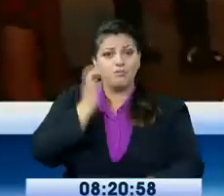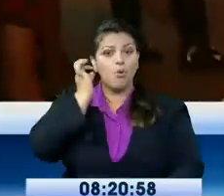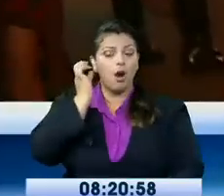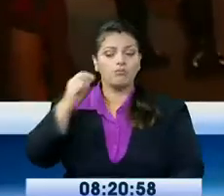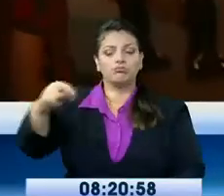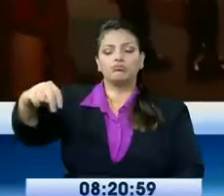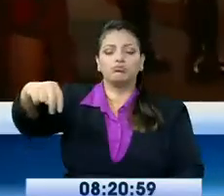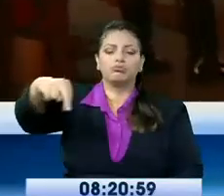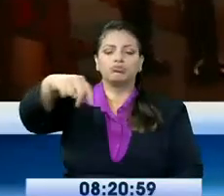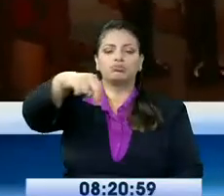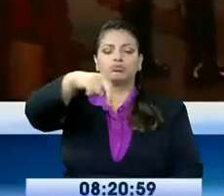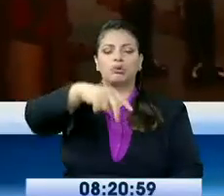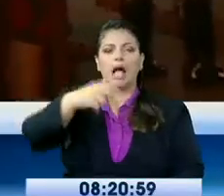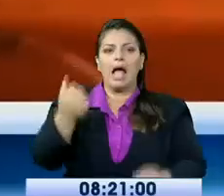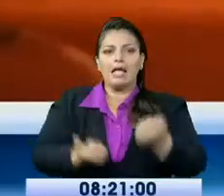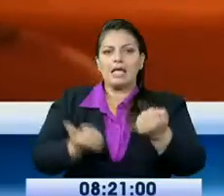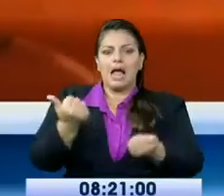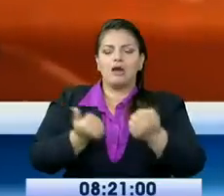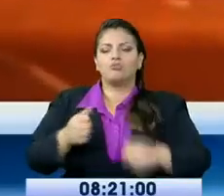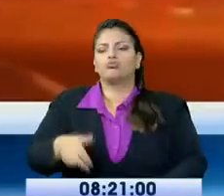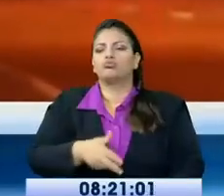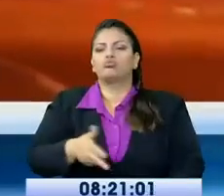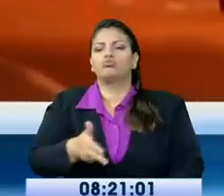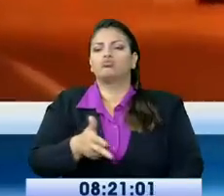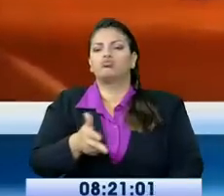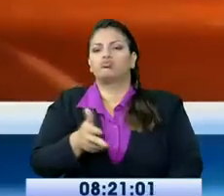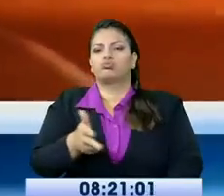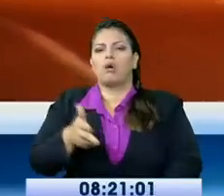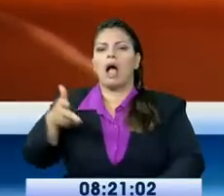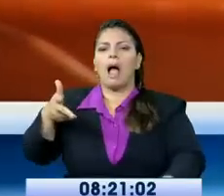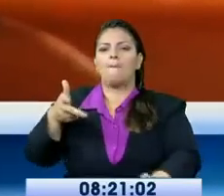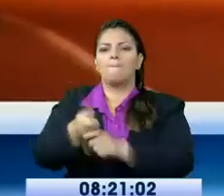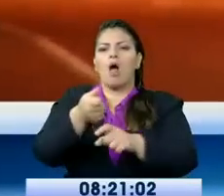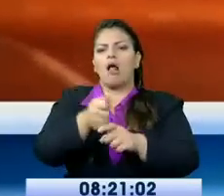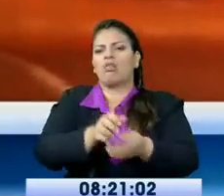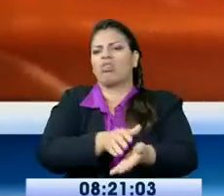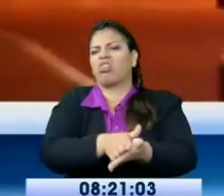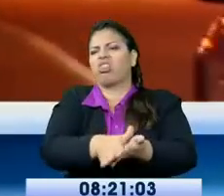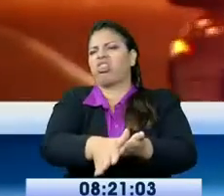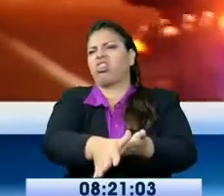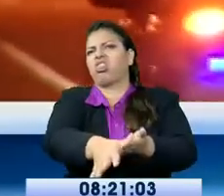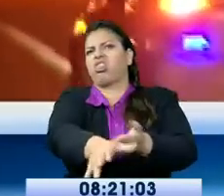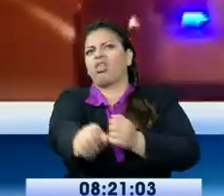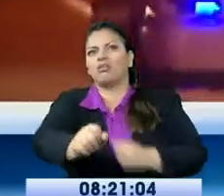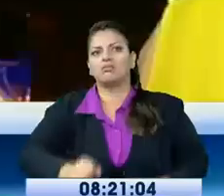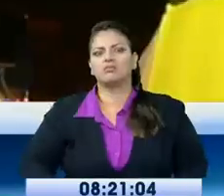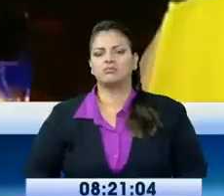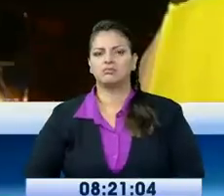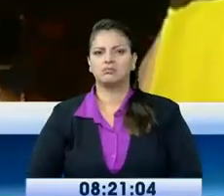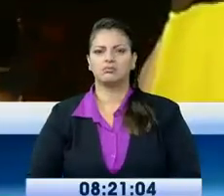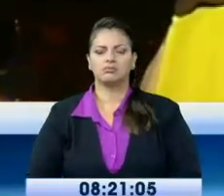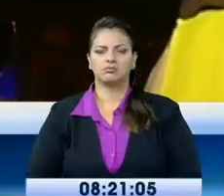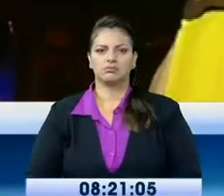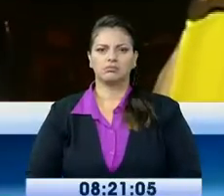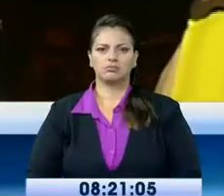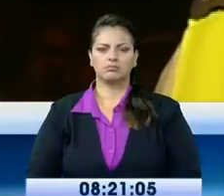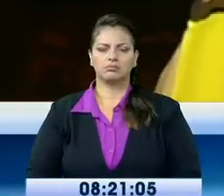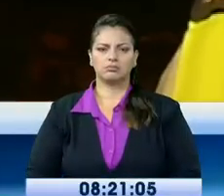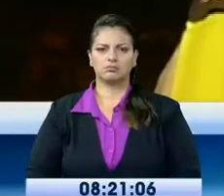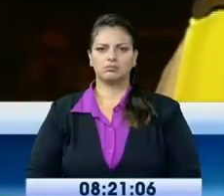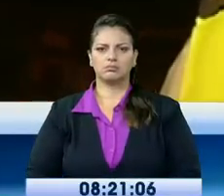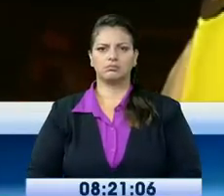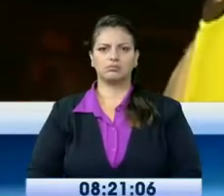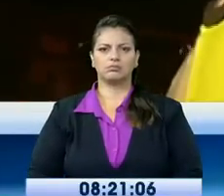acuerdo a testigos, una mujer falleció tras ser arrastrada varios metros por un vehículo. En el punto tuvimos